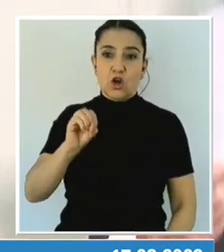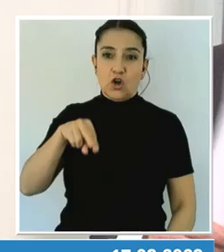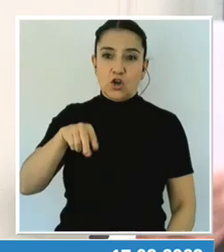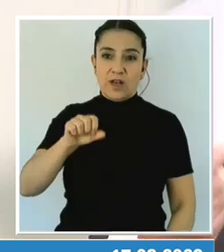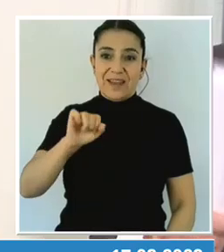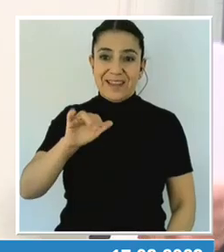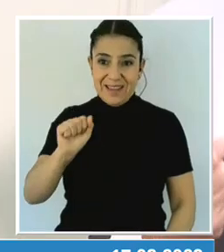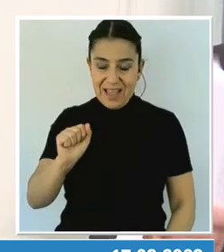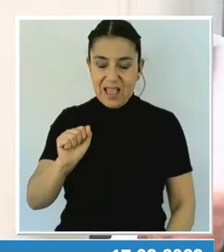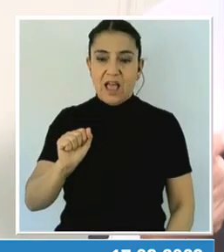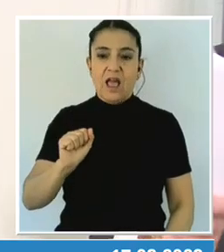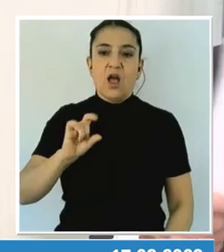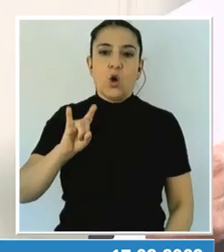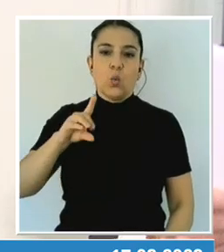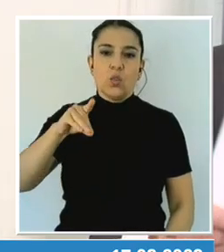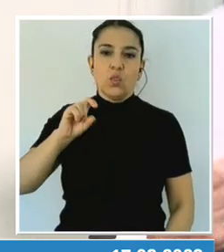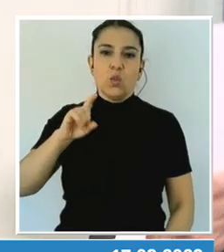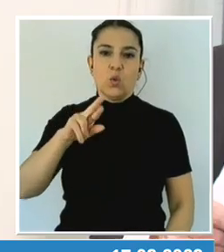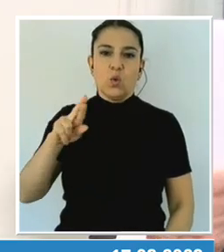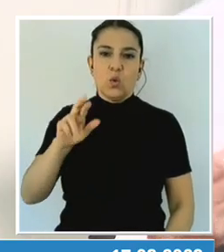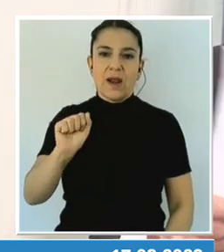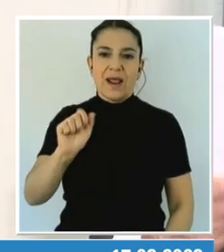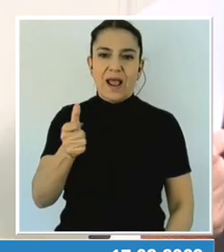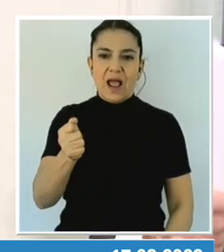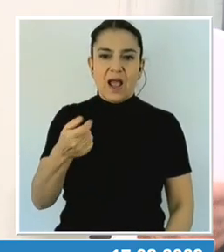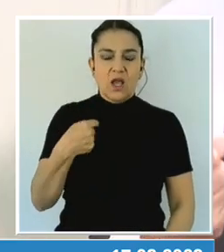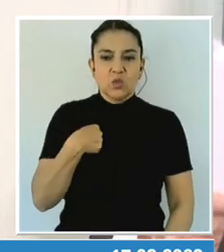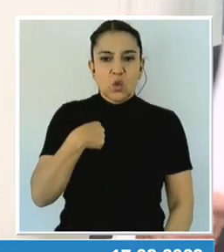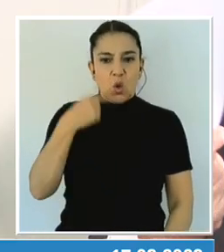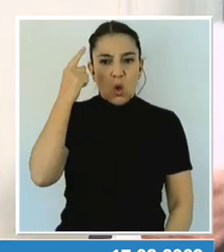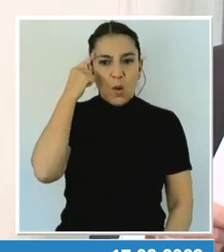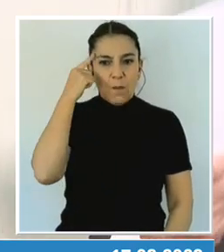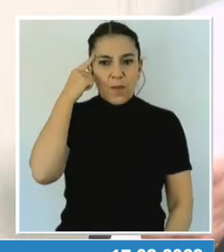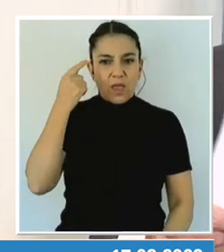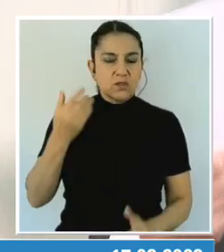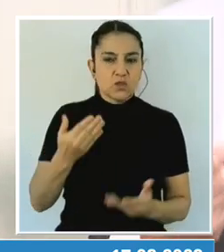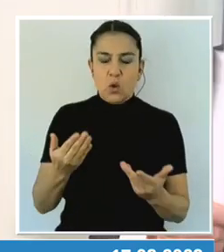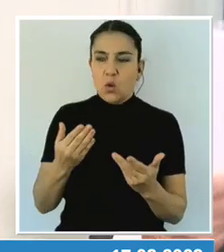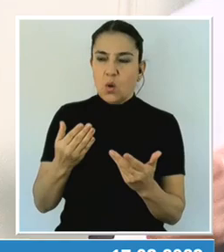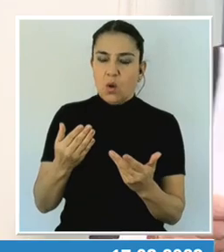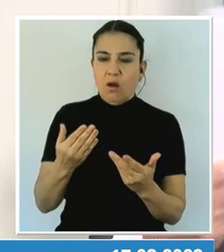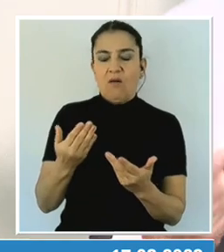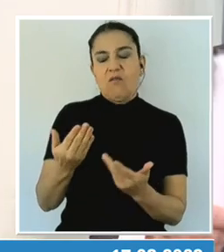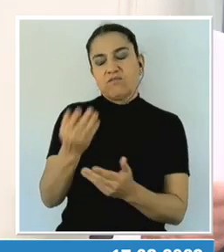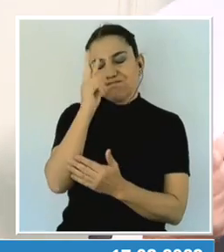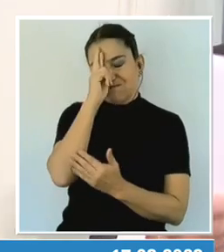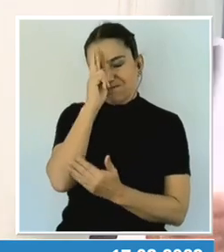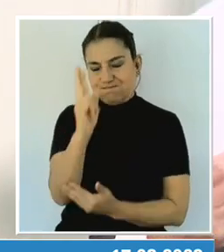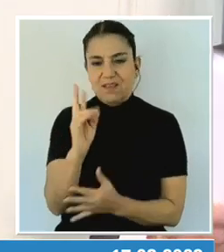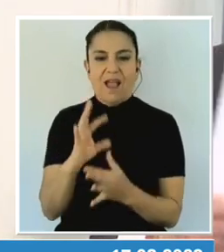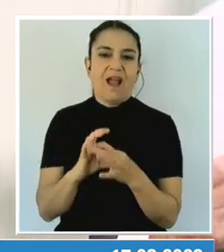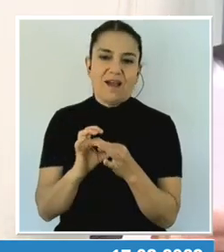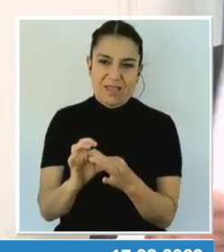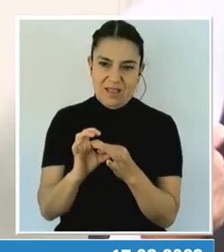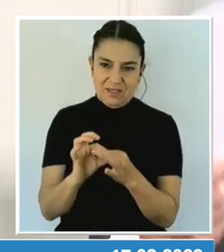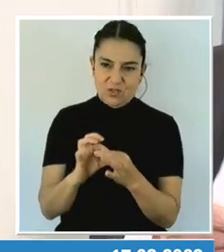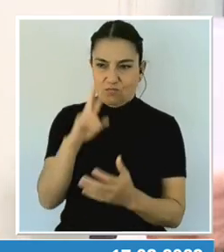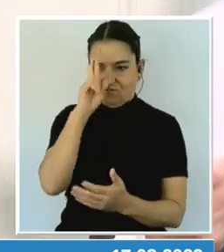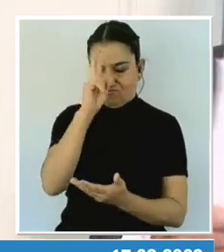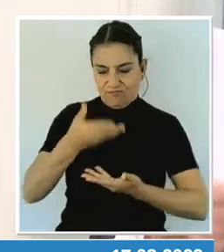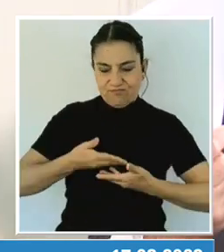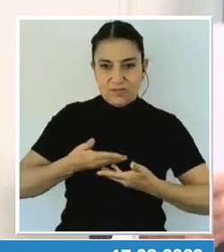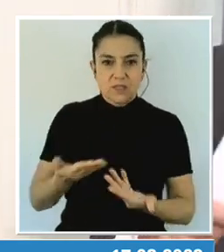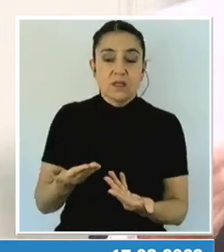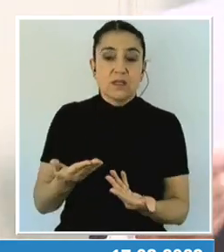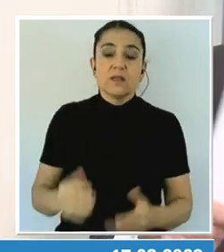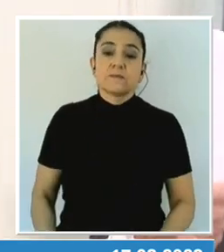me resulta extraordinariamente deferente y lo agradezco sinceramente. Solo un deseo final,